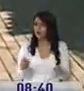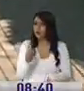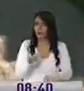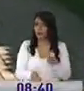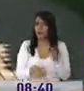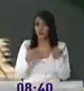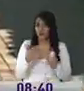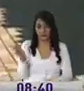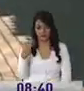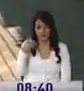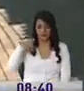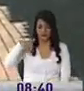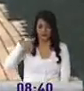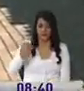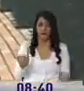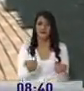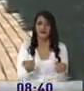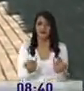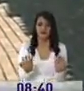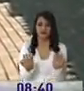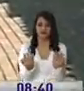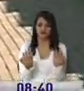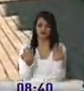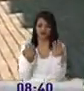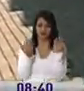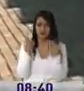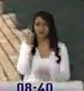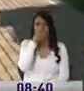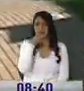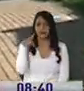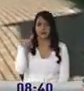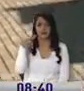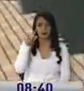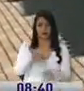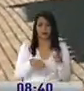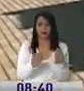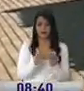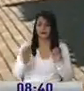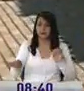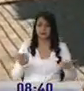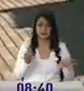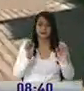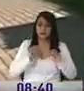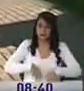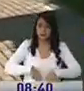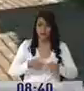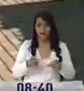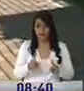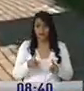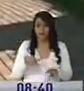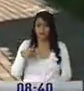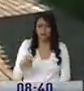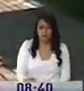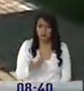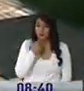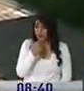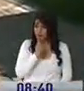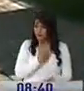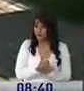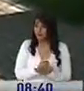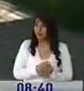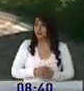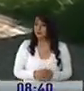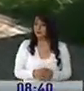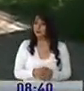momentos aquí la hierba está tan crecida y es tan complicado inclusive hay basura que puede ocasionar un accidente también claro